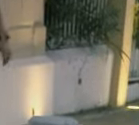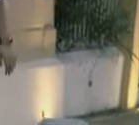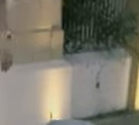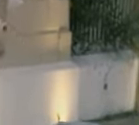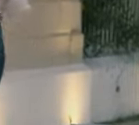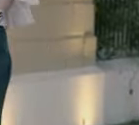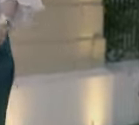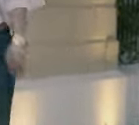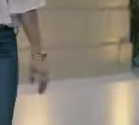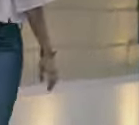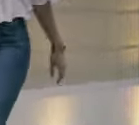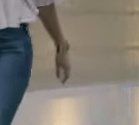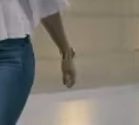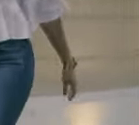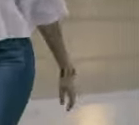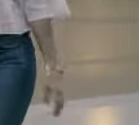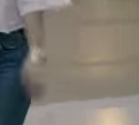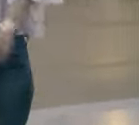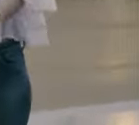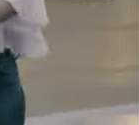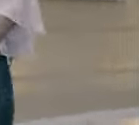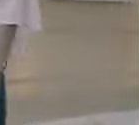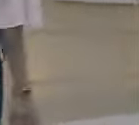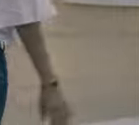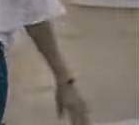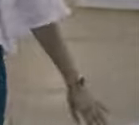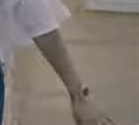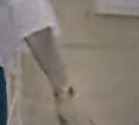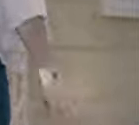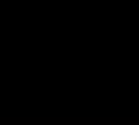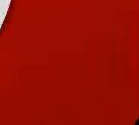Estás viendo Amaneciendo.